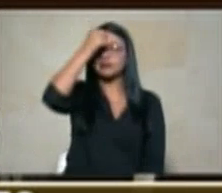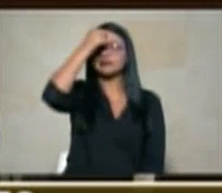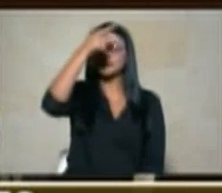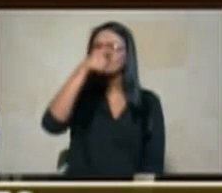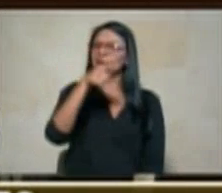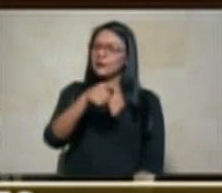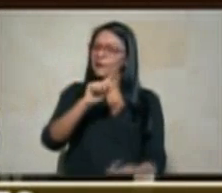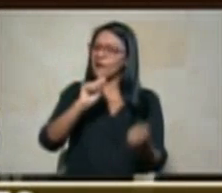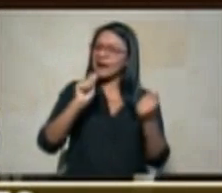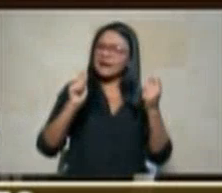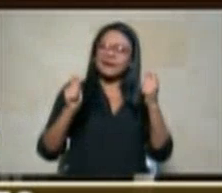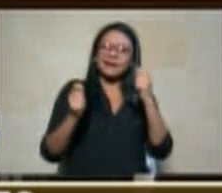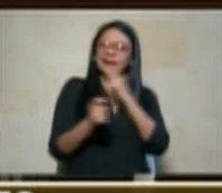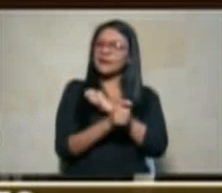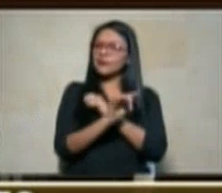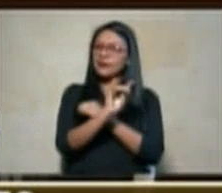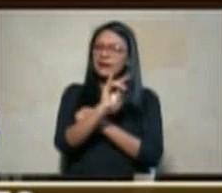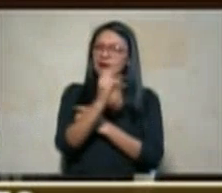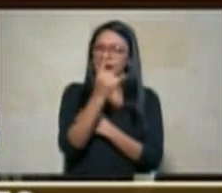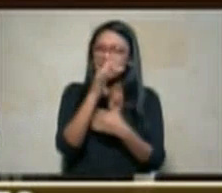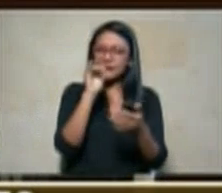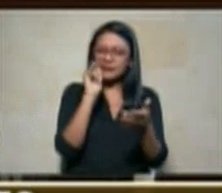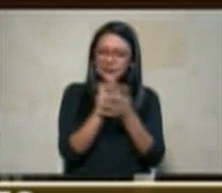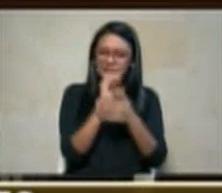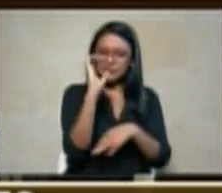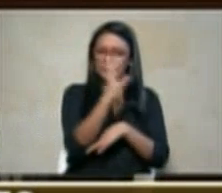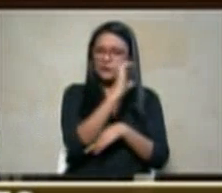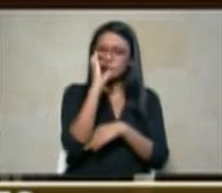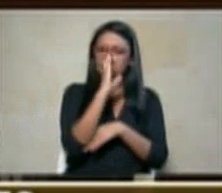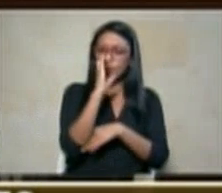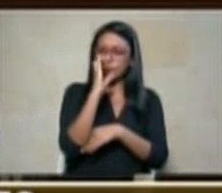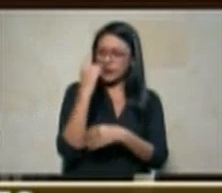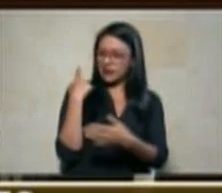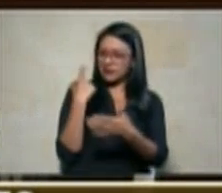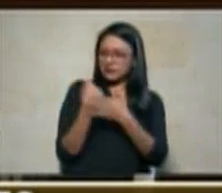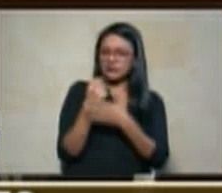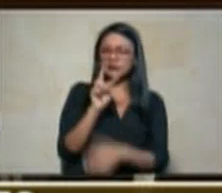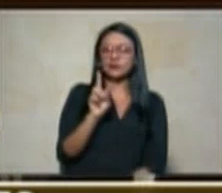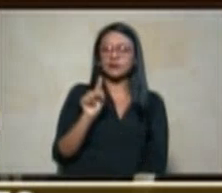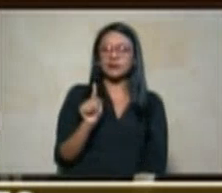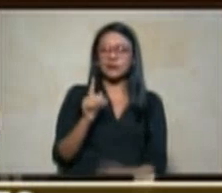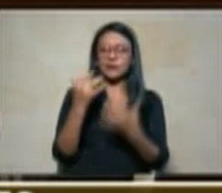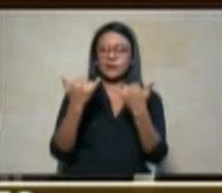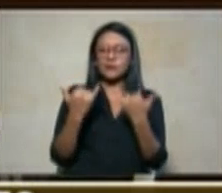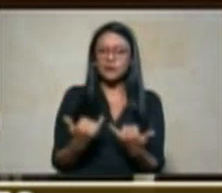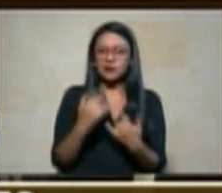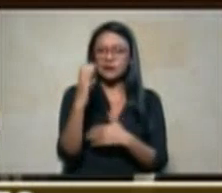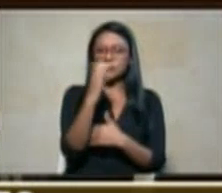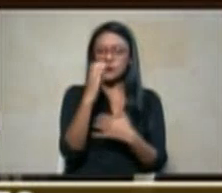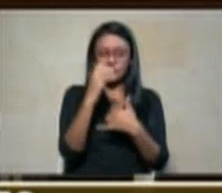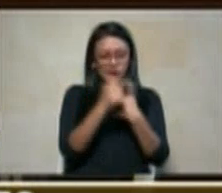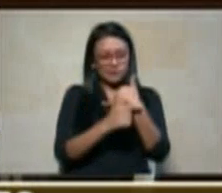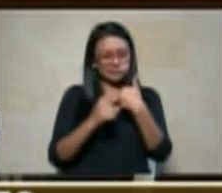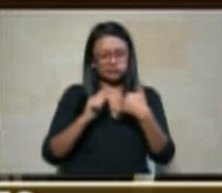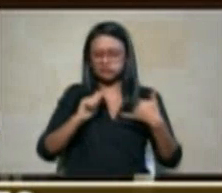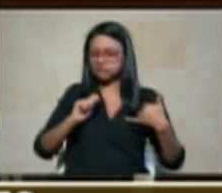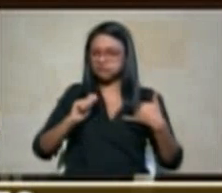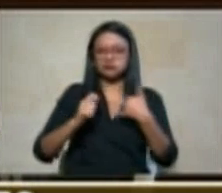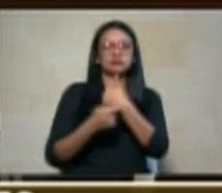del siglo XXI, que va a hacer que este país, más temprano que